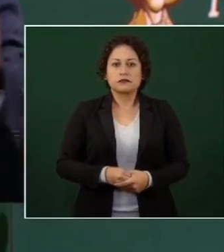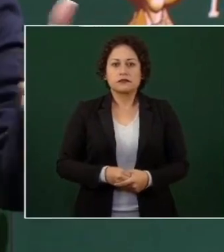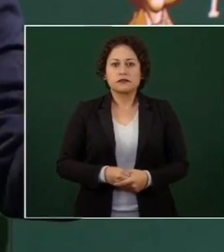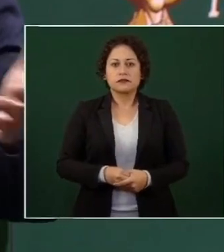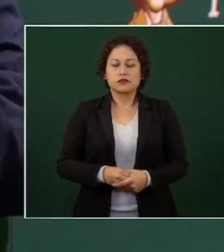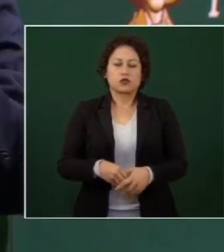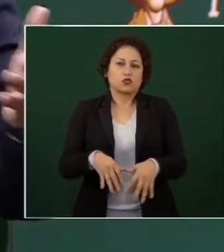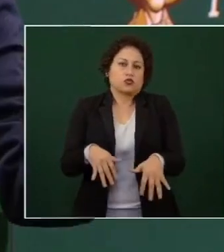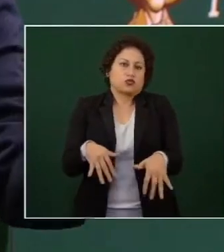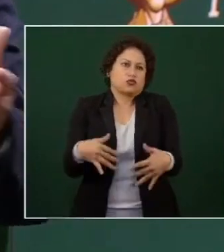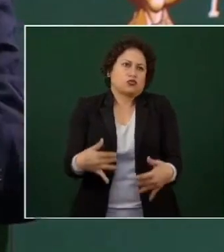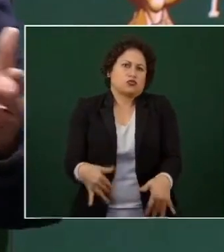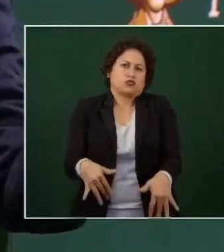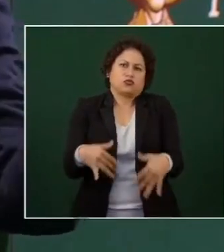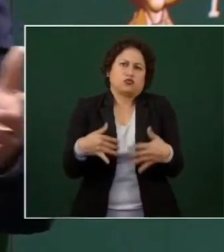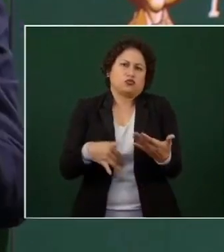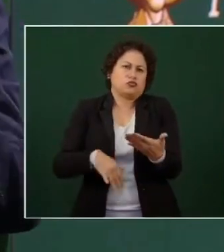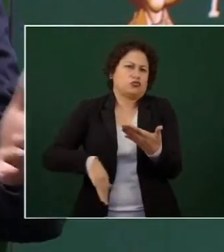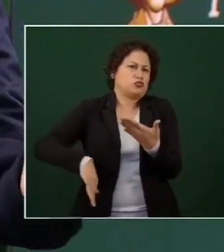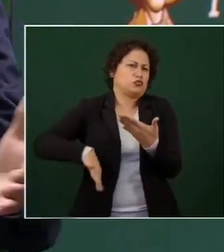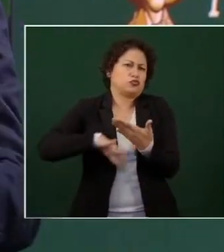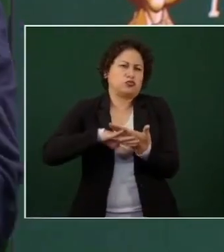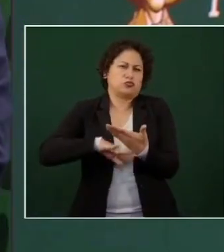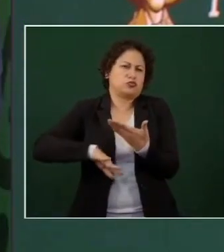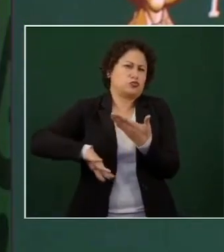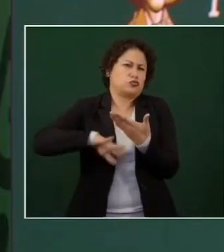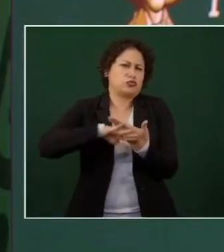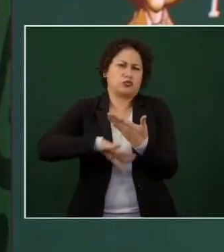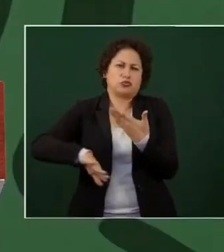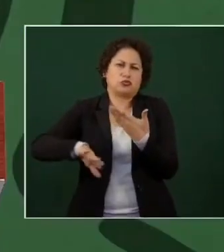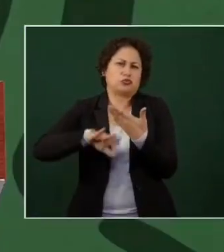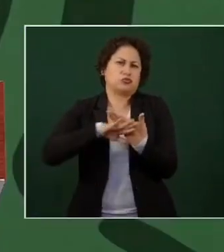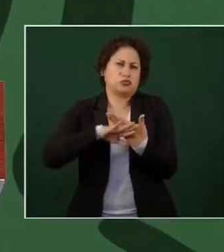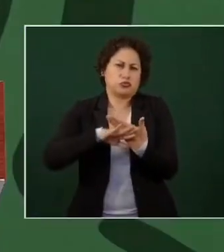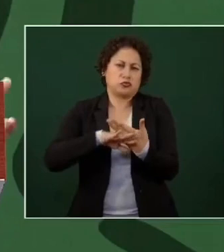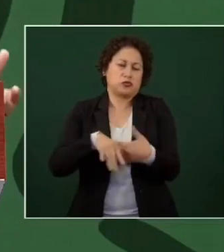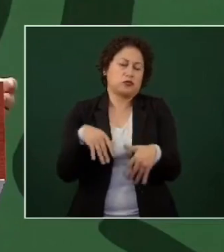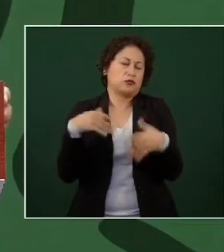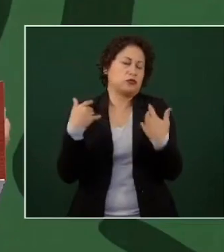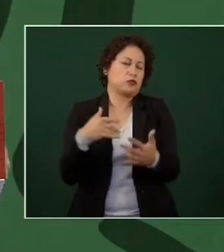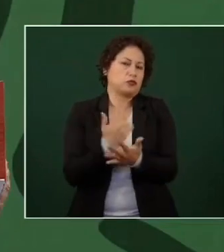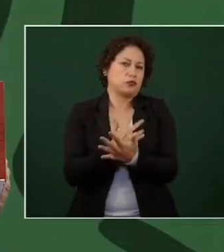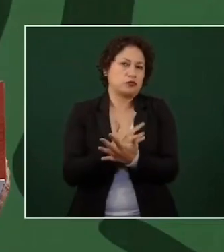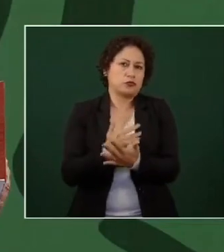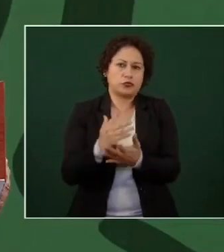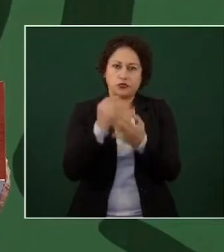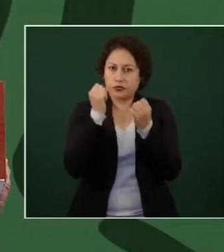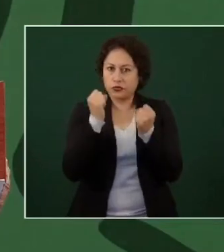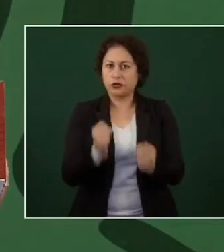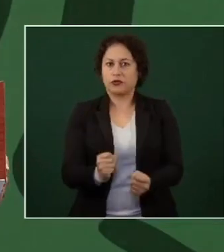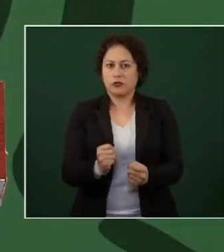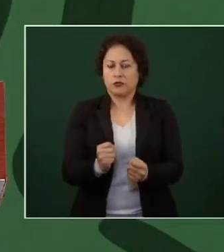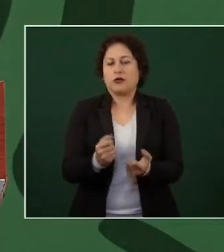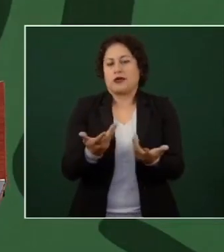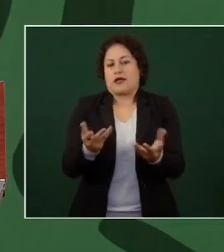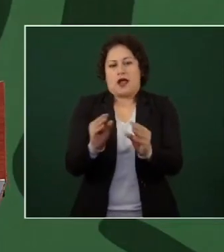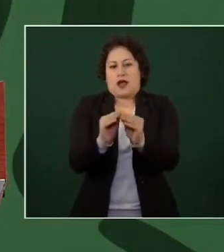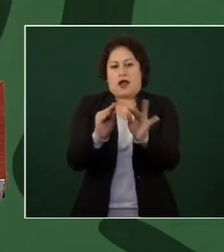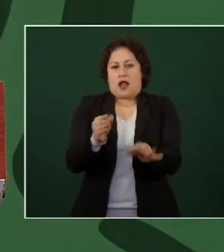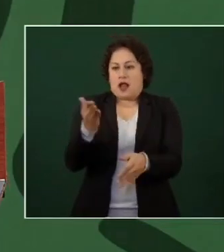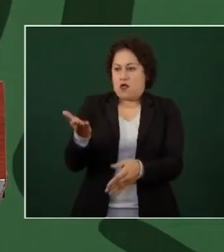la campaña de desprestigio en contra del gobierno, aparte de, estamos hablando de la pérdida de una vida